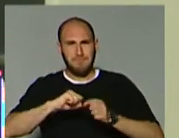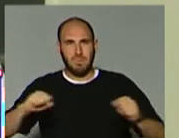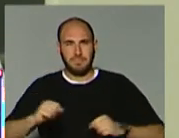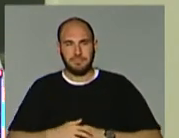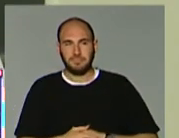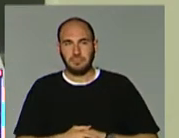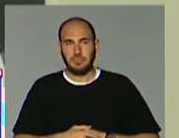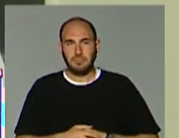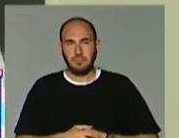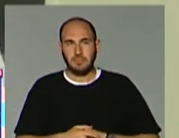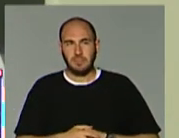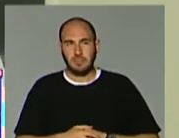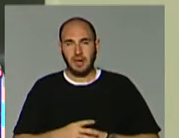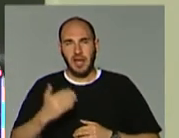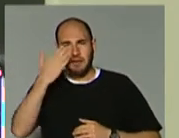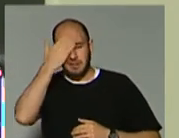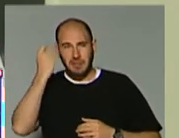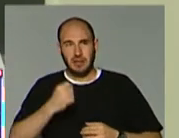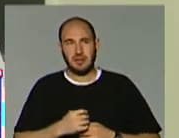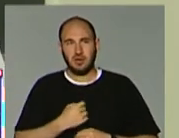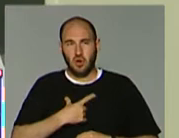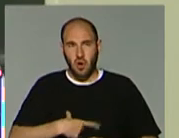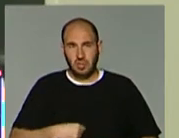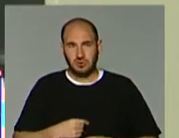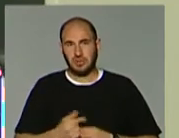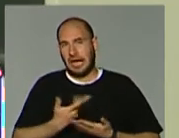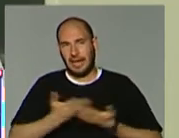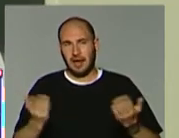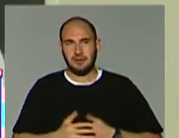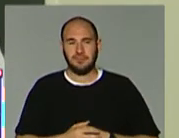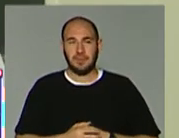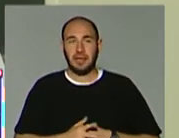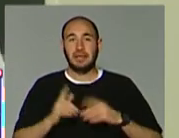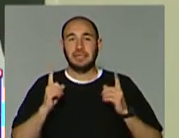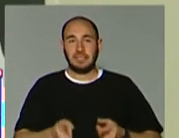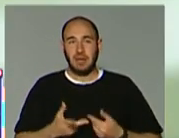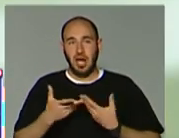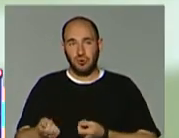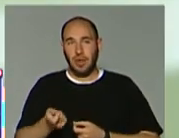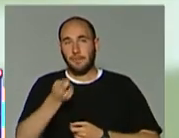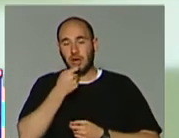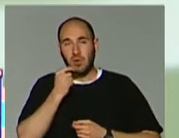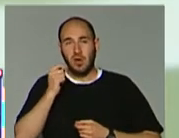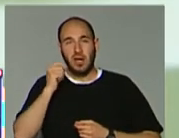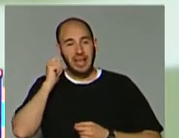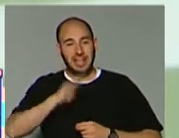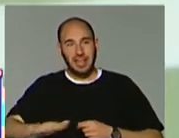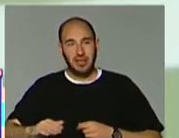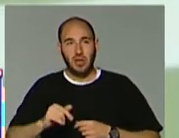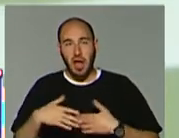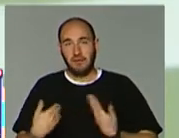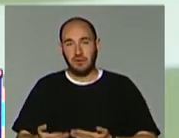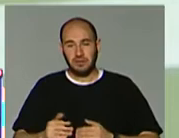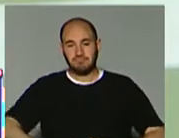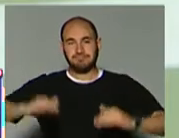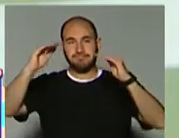cerebrovasculares, de enfermedades cardíacas en general. Y también permite que, en el caso de las edades pediátricas, por ejemplo, favorecer un